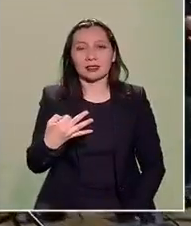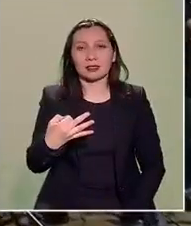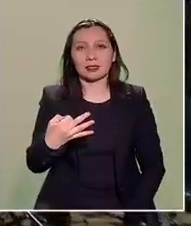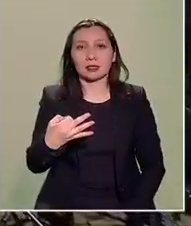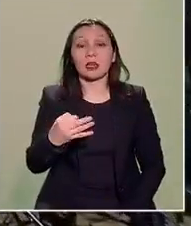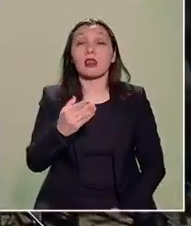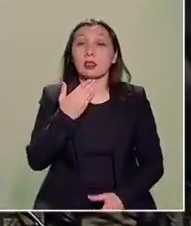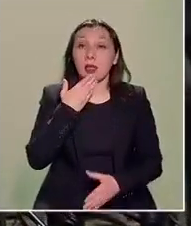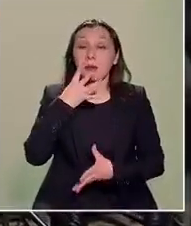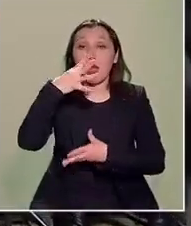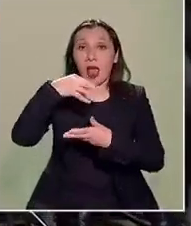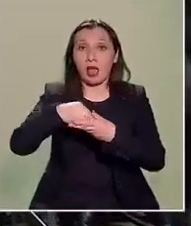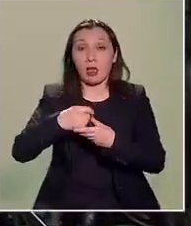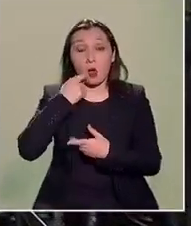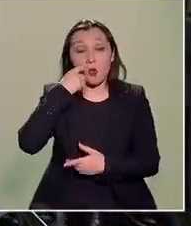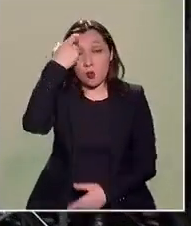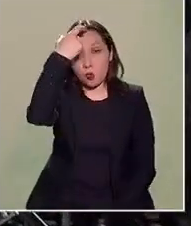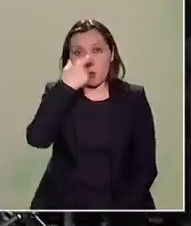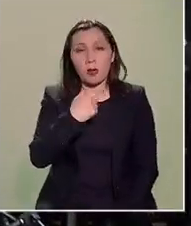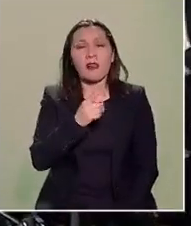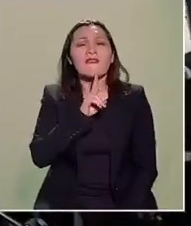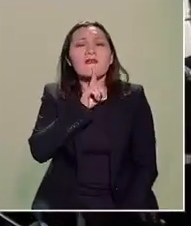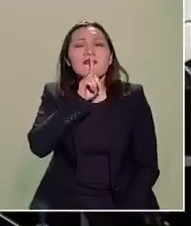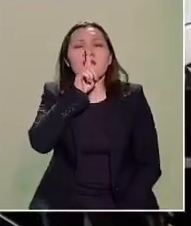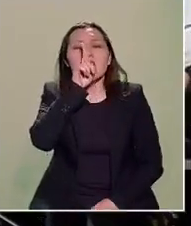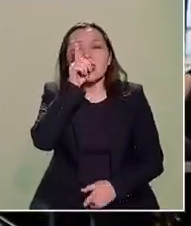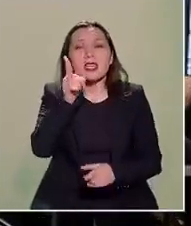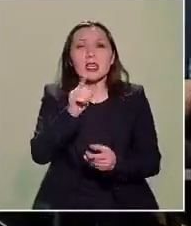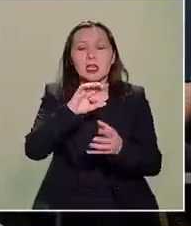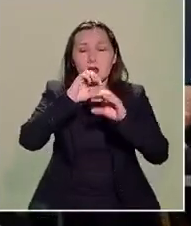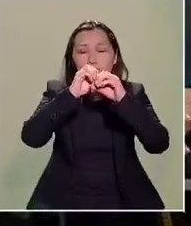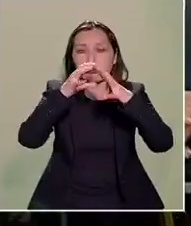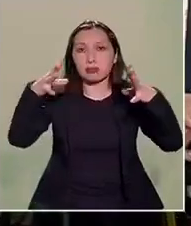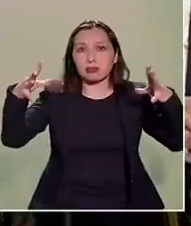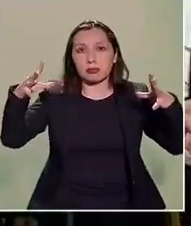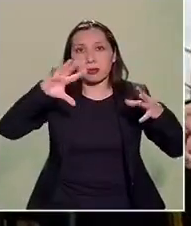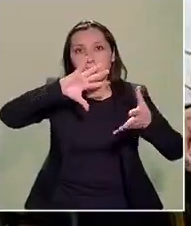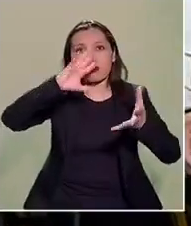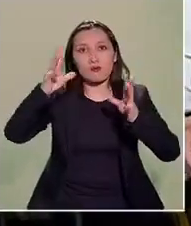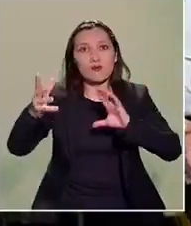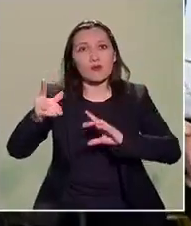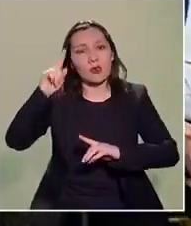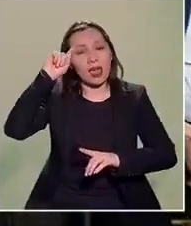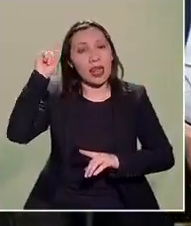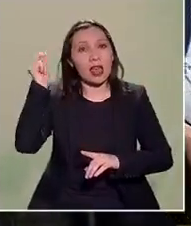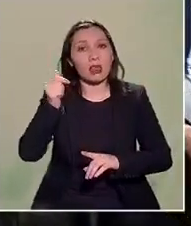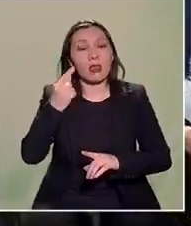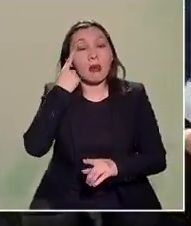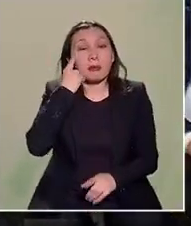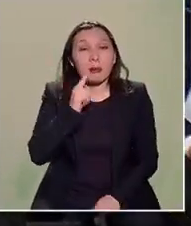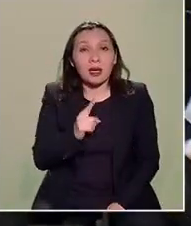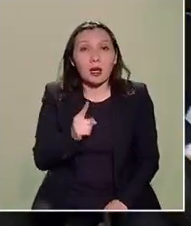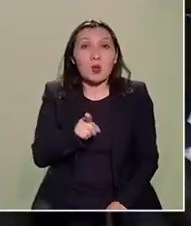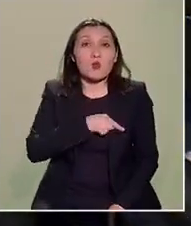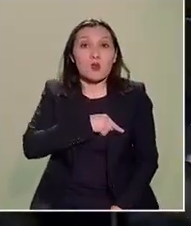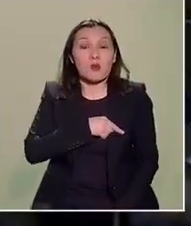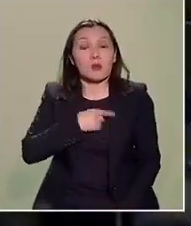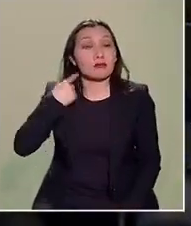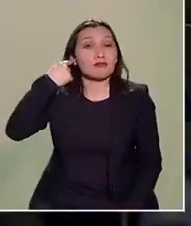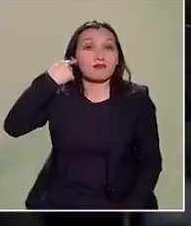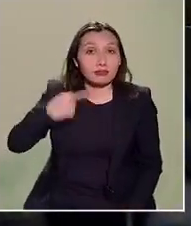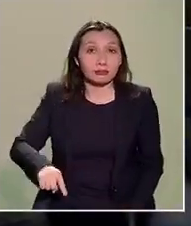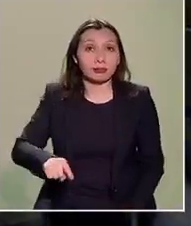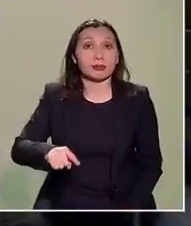incluyendo al ser humano como la joya de la creación pero por la desobediencia del hombre